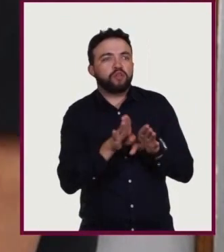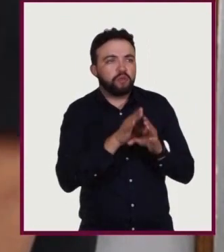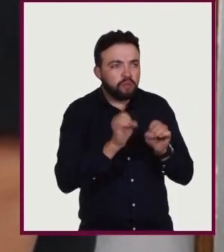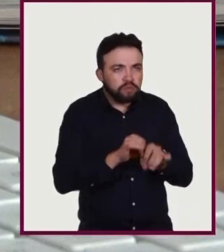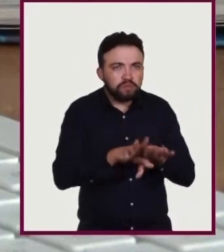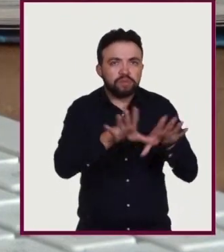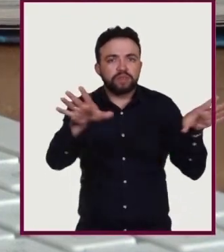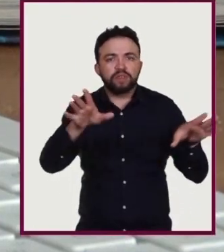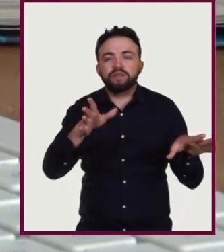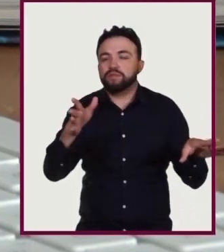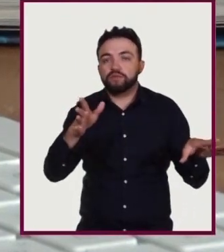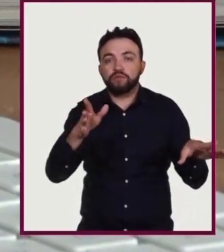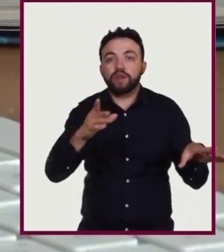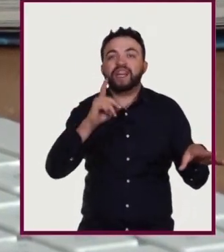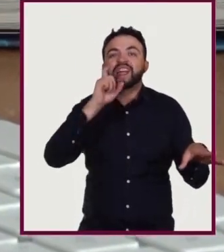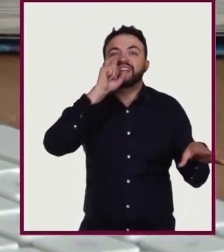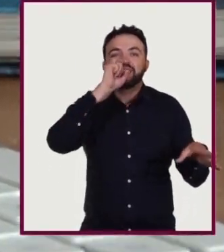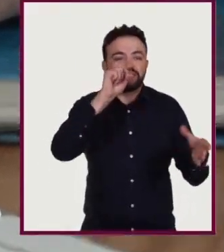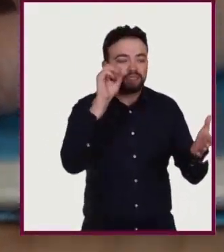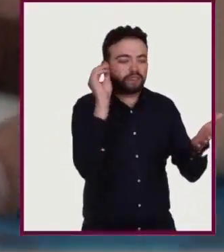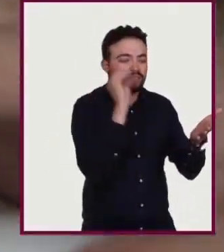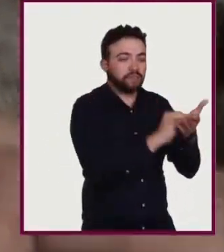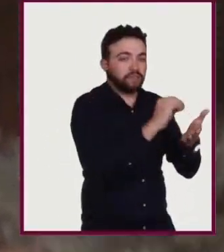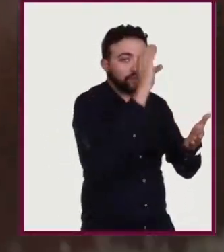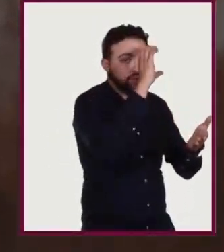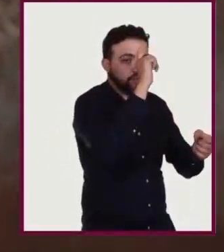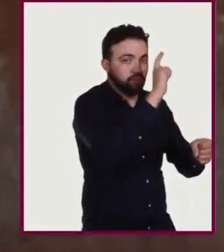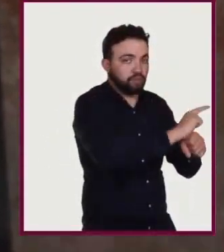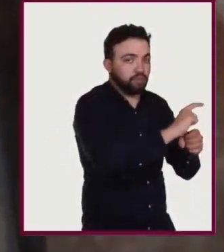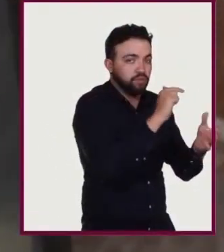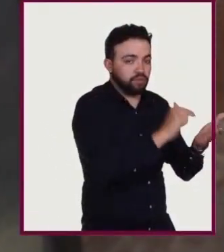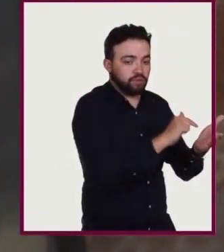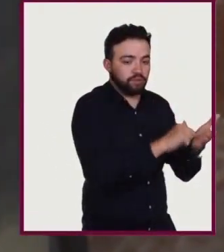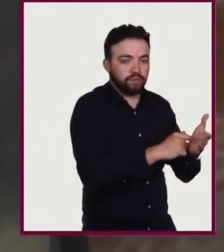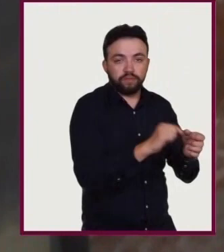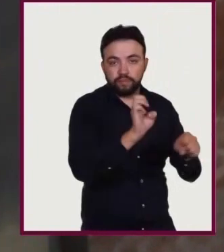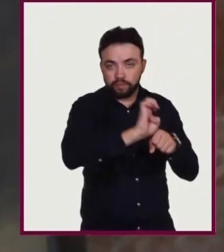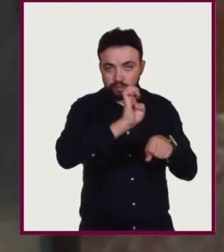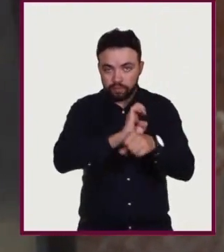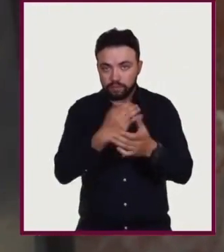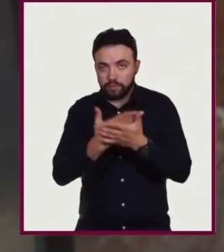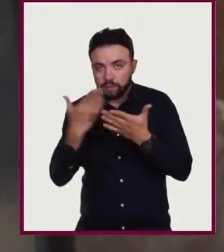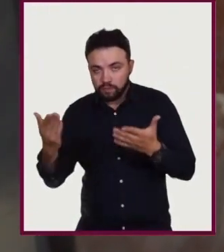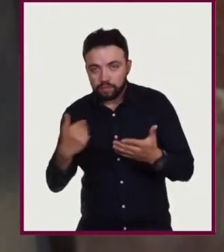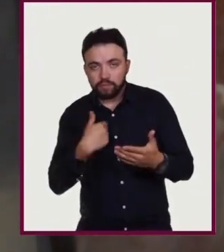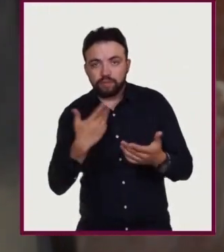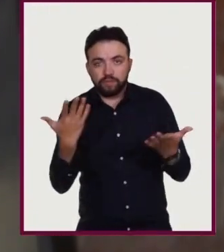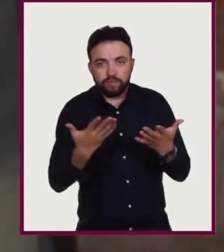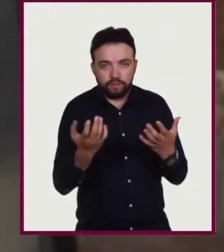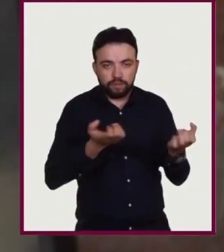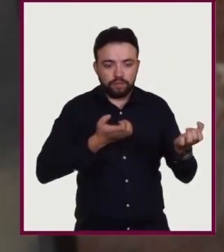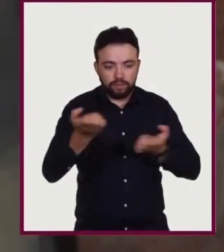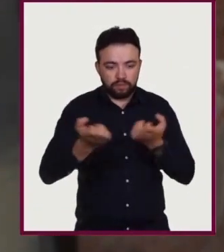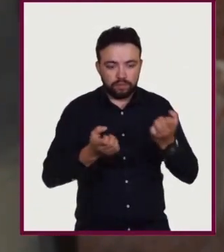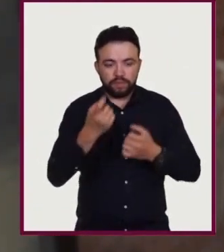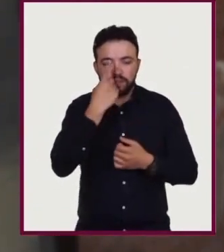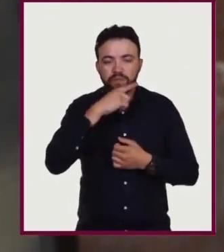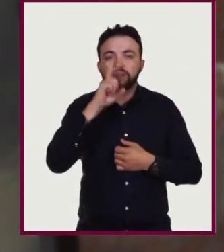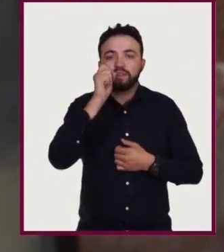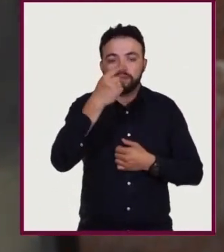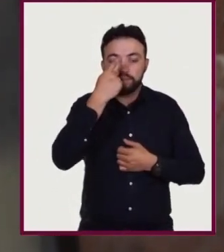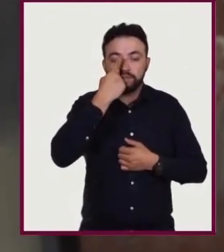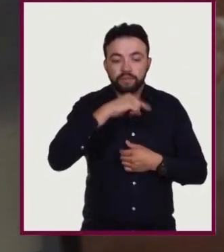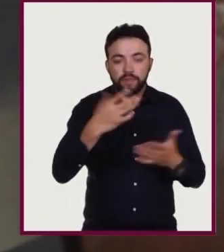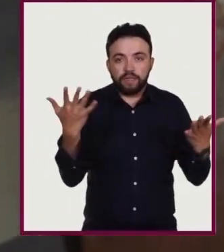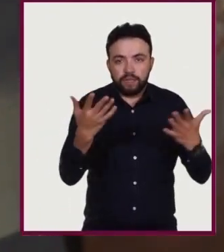sino qué es lo que contienen culturalmente. Entonces, ahorita vamos a tratar de hacer un ejercicio para realizar